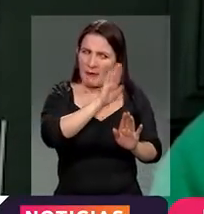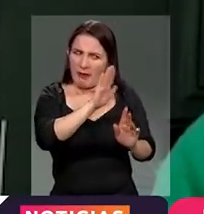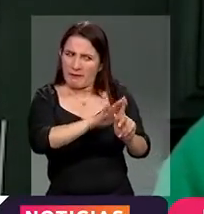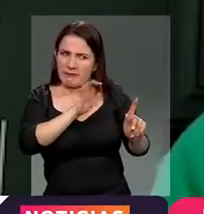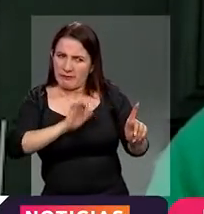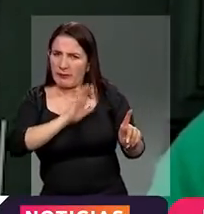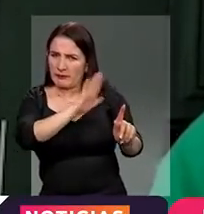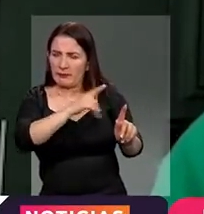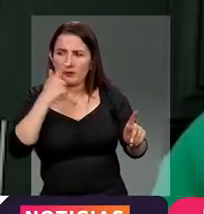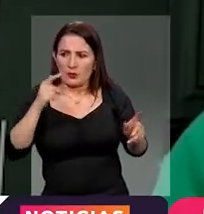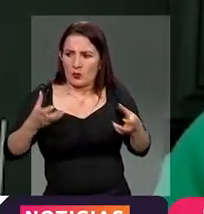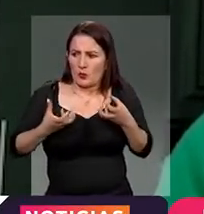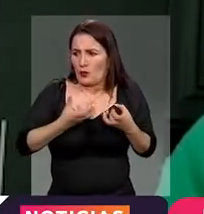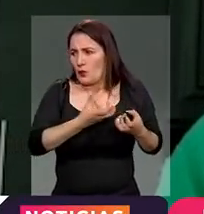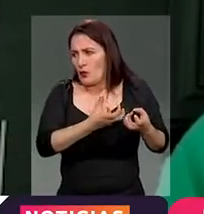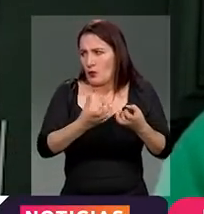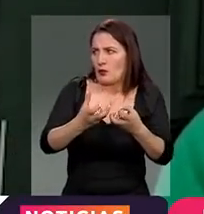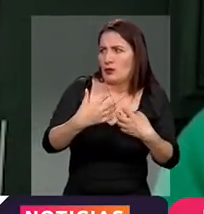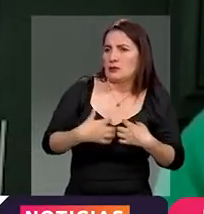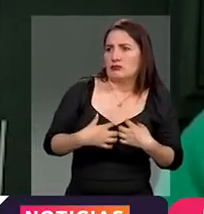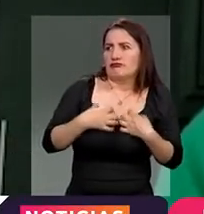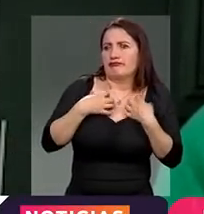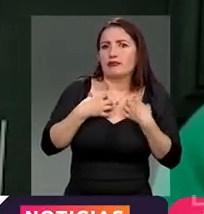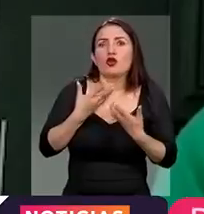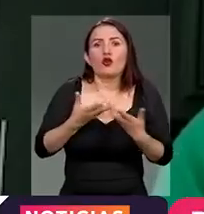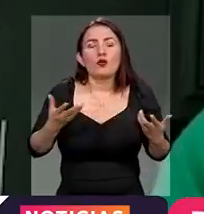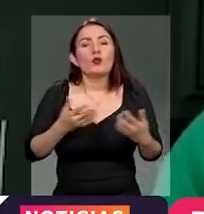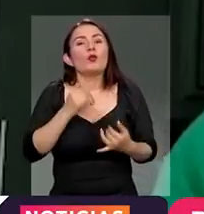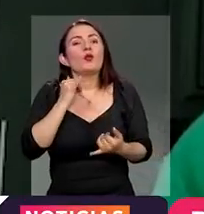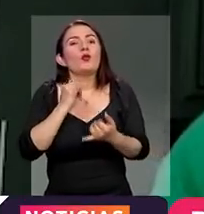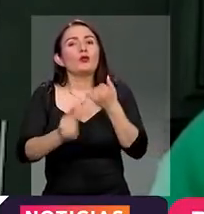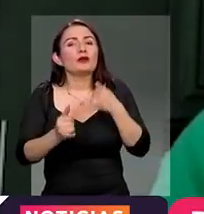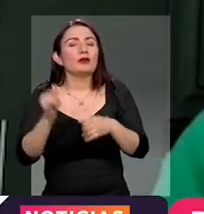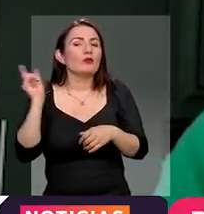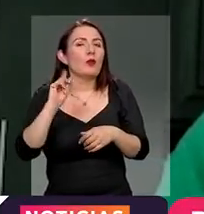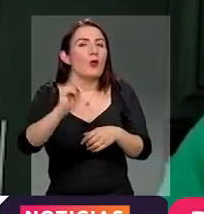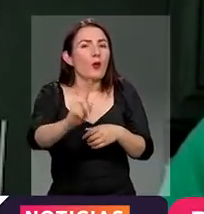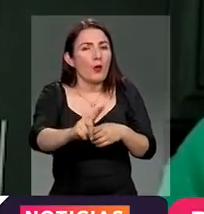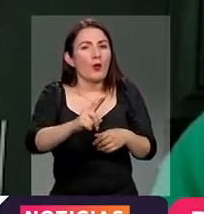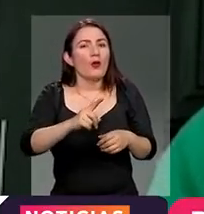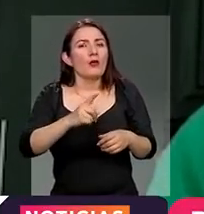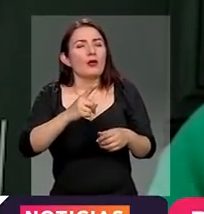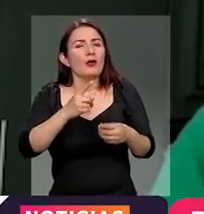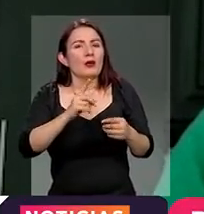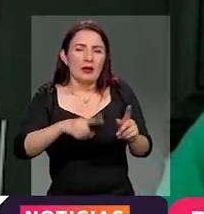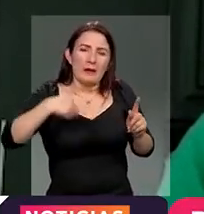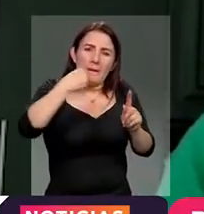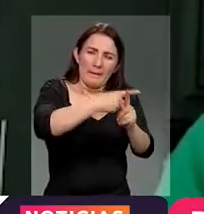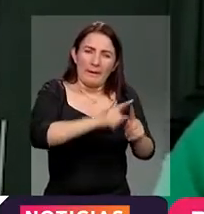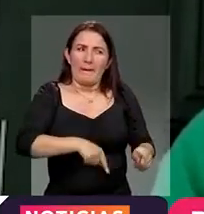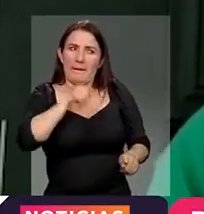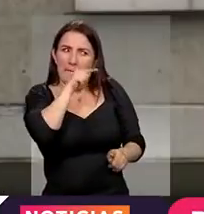todo el equipo, que hay que recordar que ha estado en los últimos tiempos en constantes